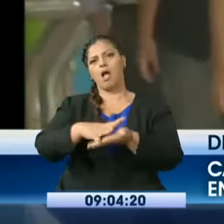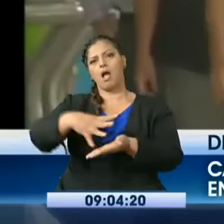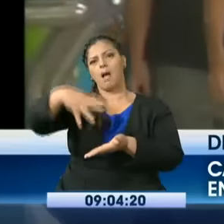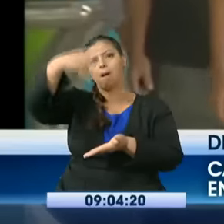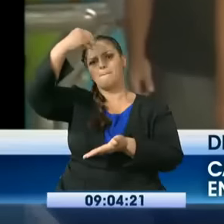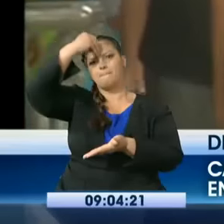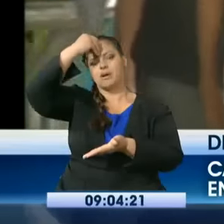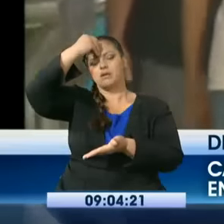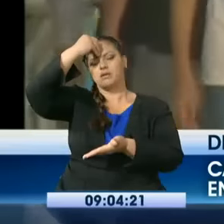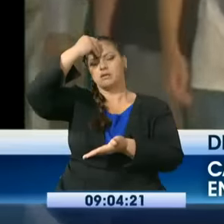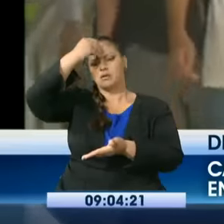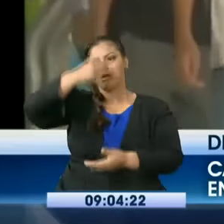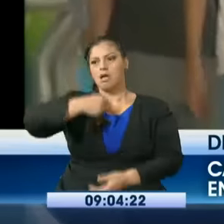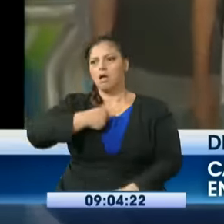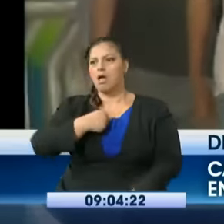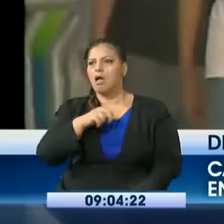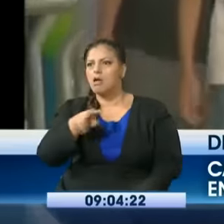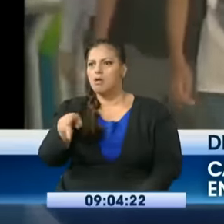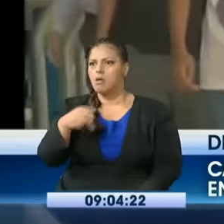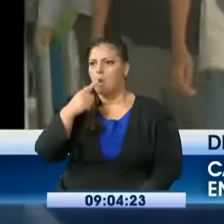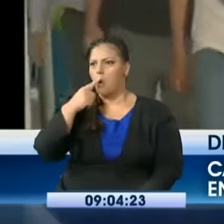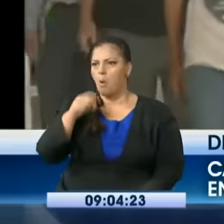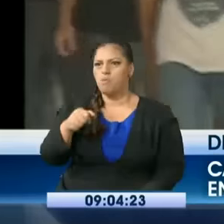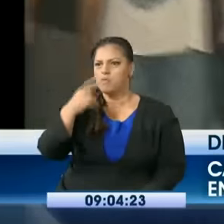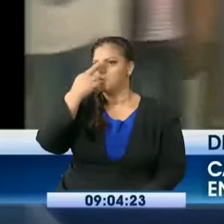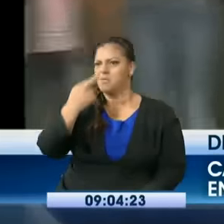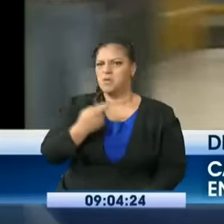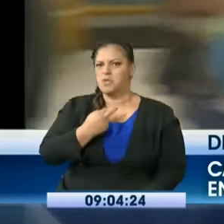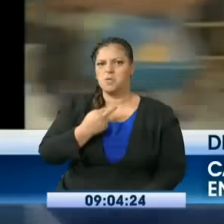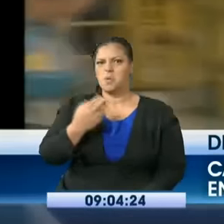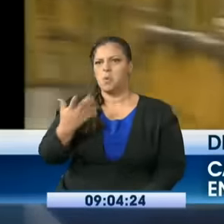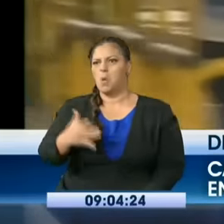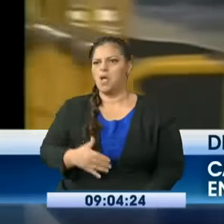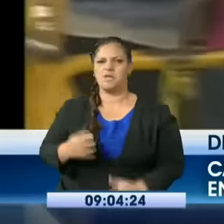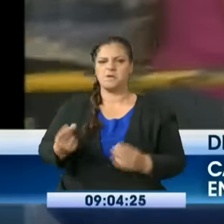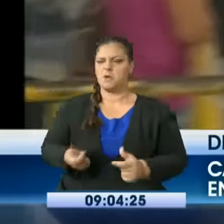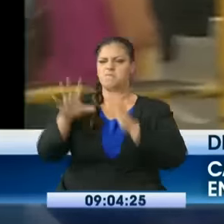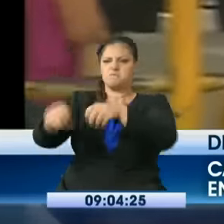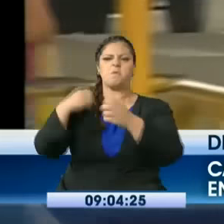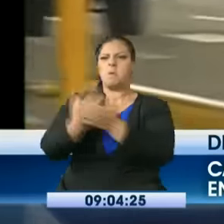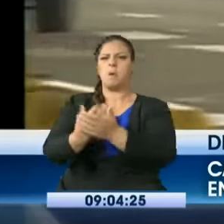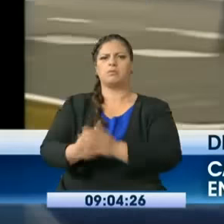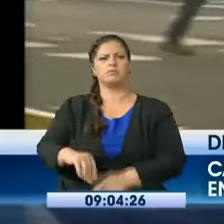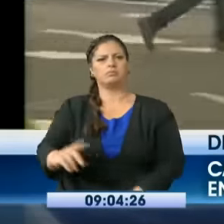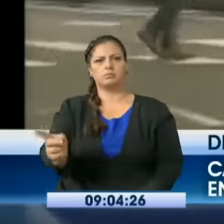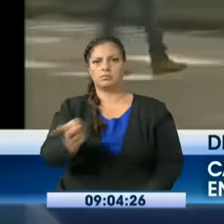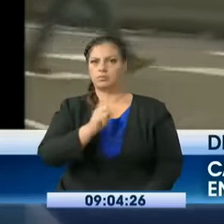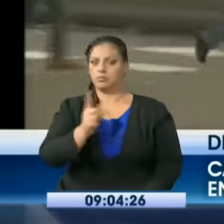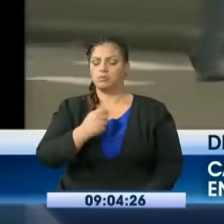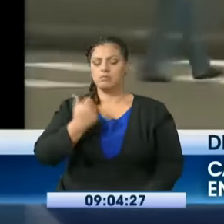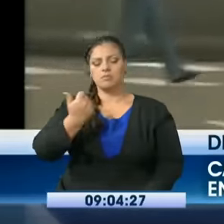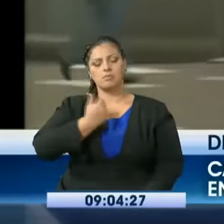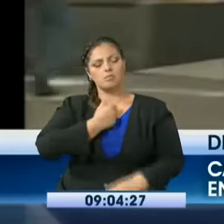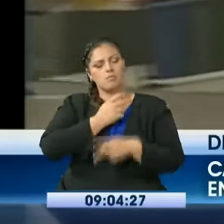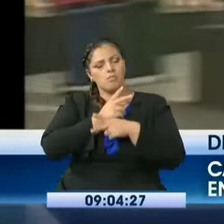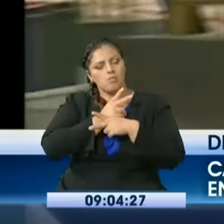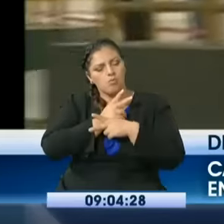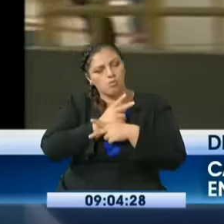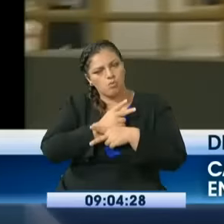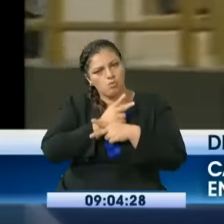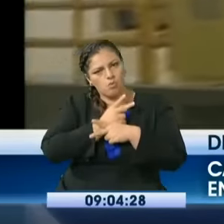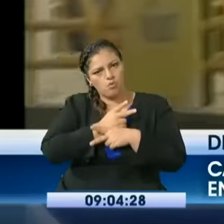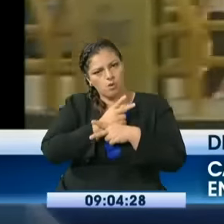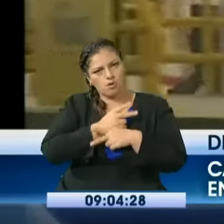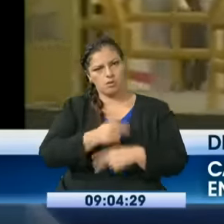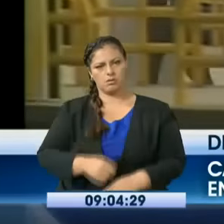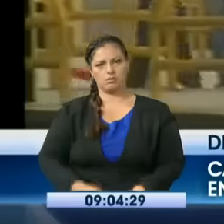la represión. Cuando tomamos medidas puntuales en ese sentido, es por salvaguardar la integridad de los ciudadanos, que también obviamente son usuarios